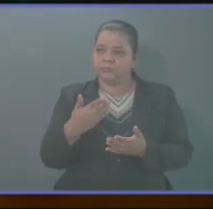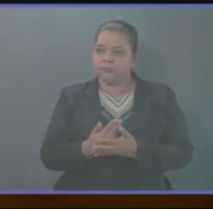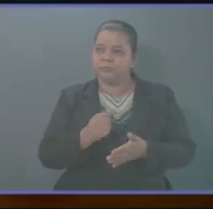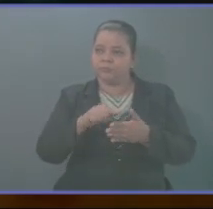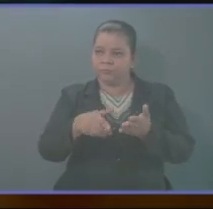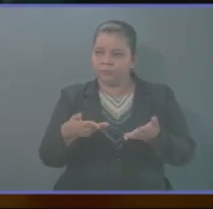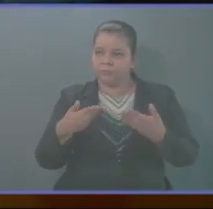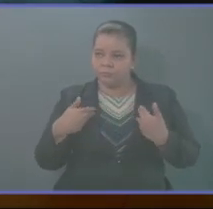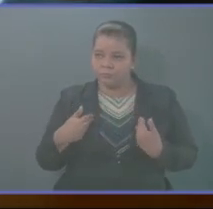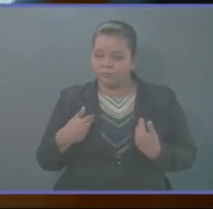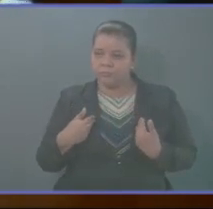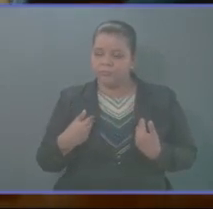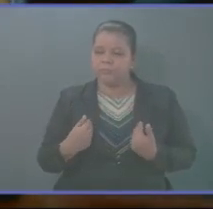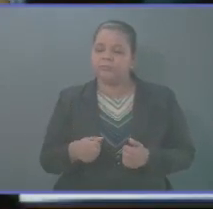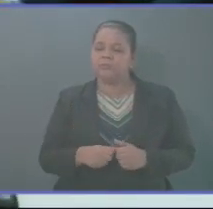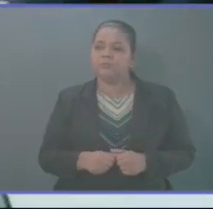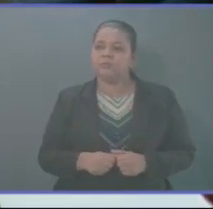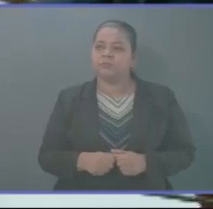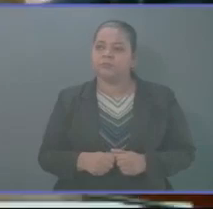derecho, ¿verdad?, a